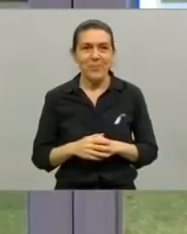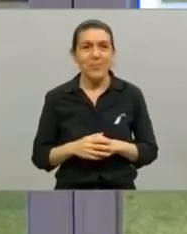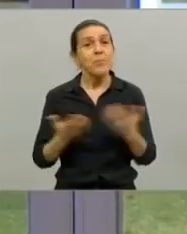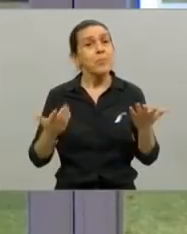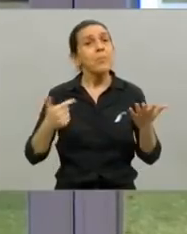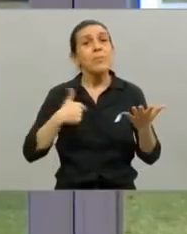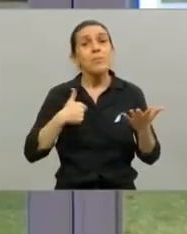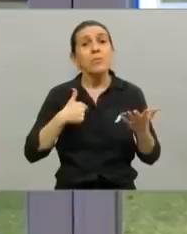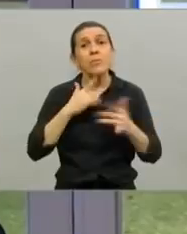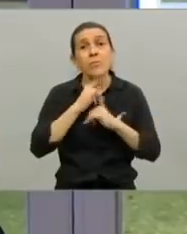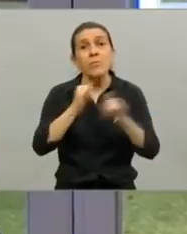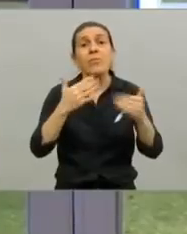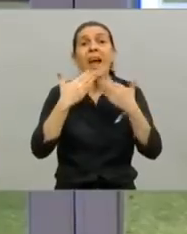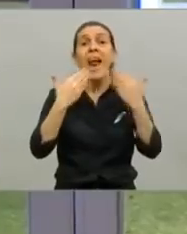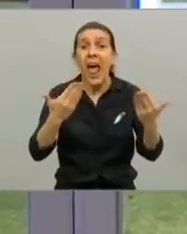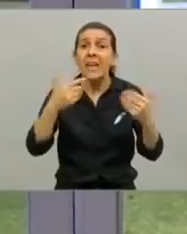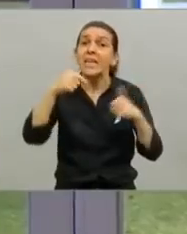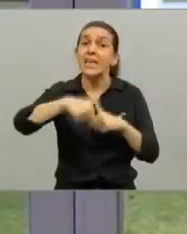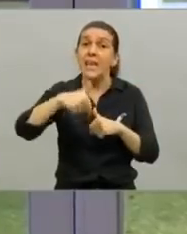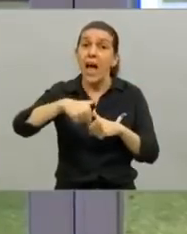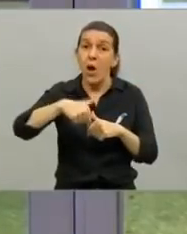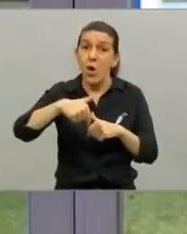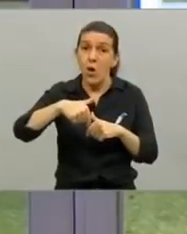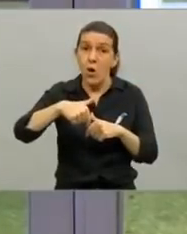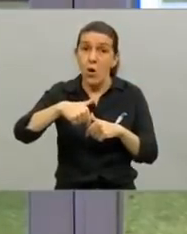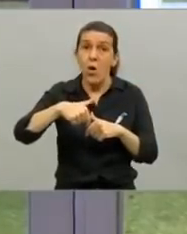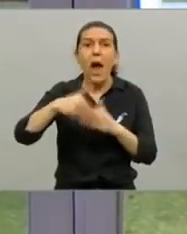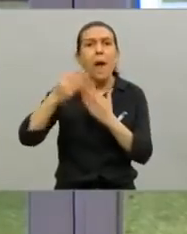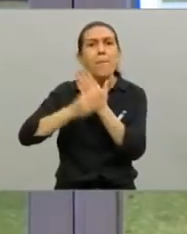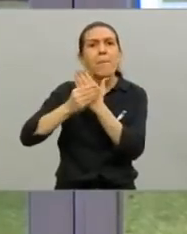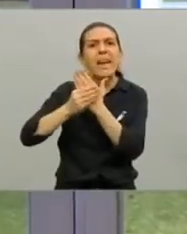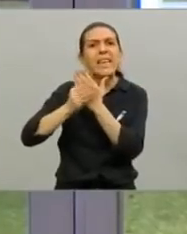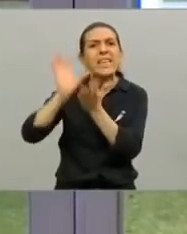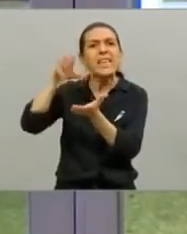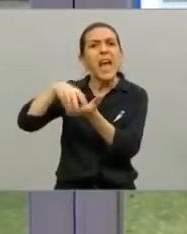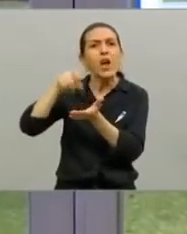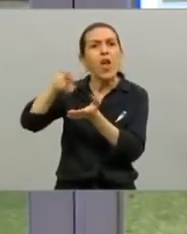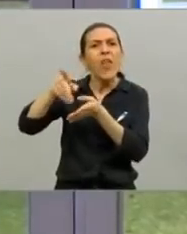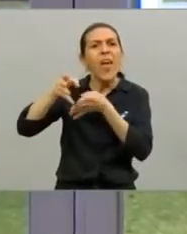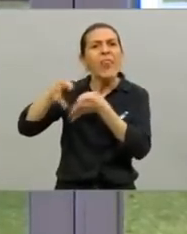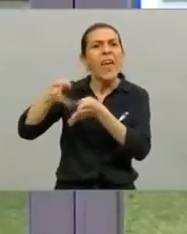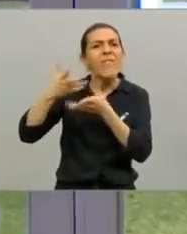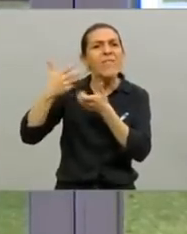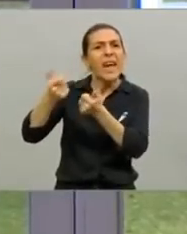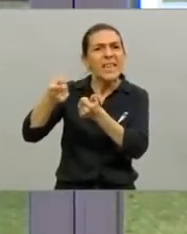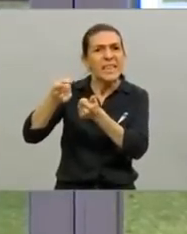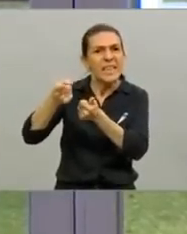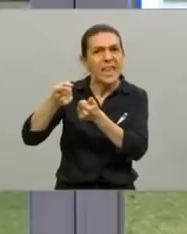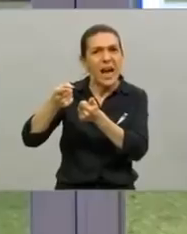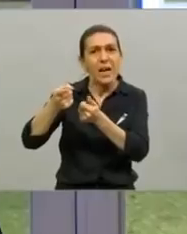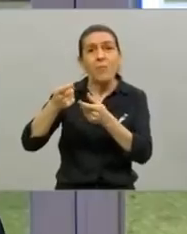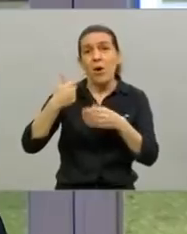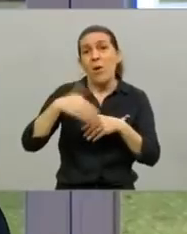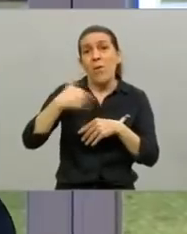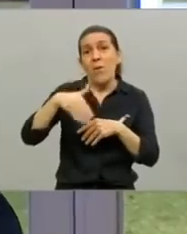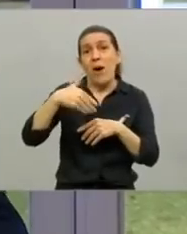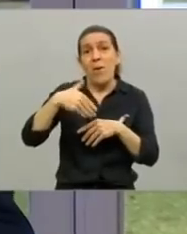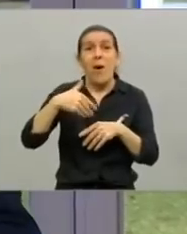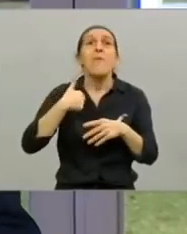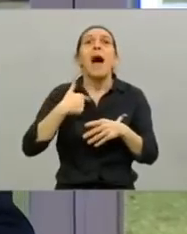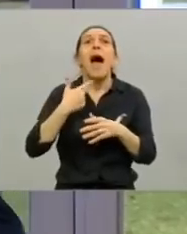Yo le doy las gracias. Vamos a ir ahora al Ministerio de Defensa. De repentinamente dejo de ser presidente y me convierto en